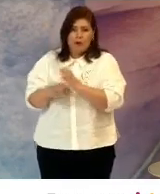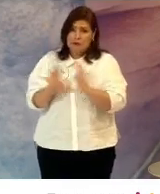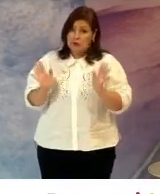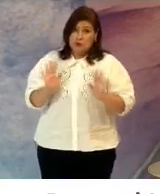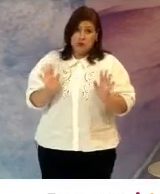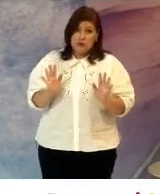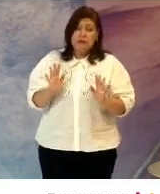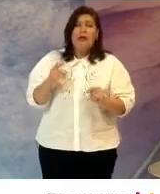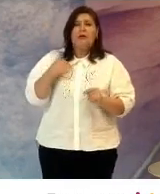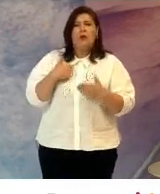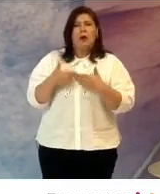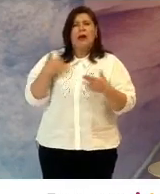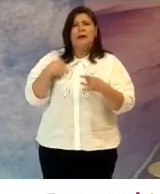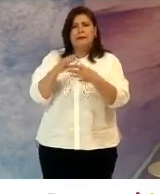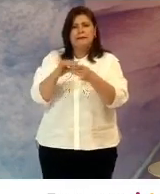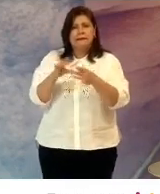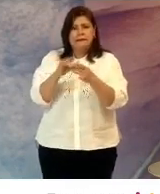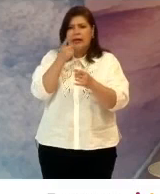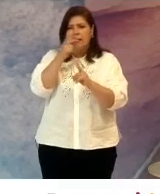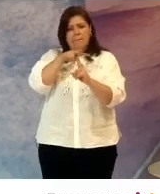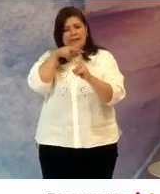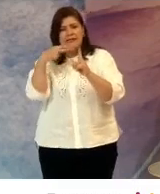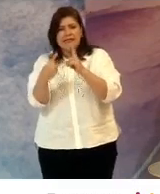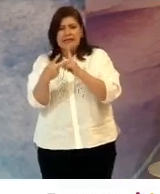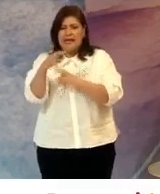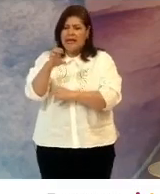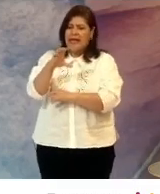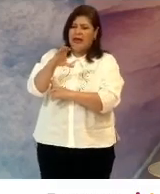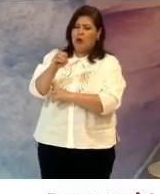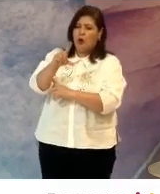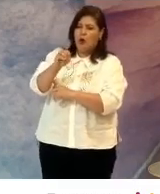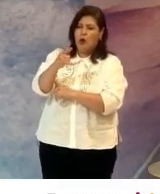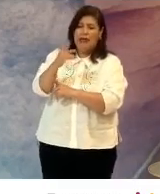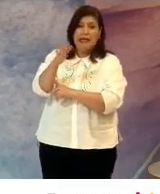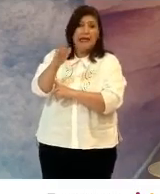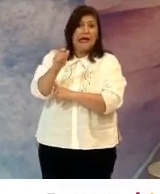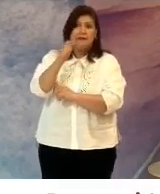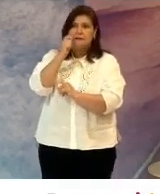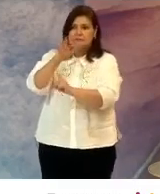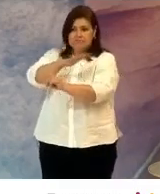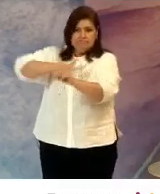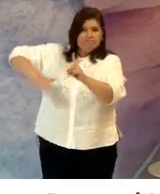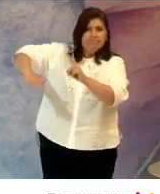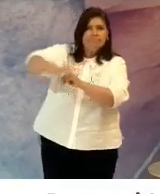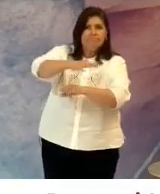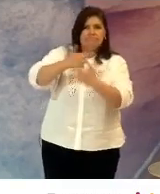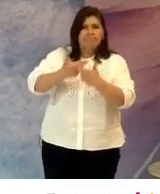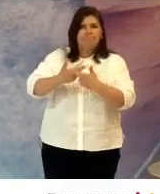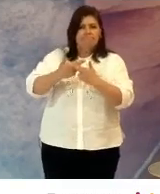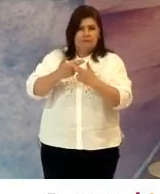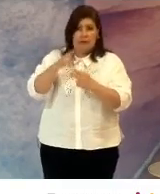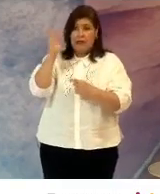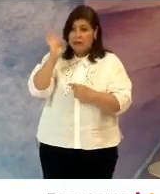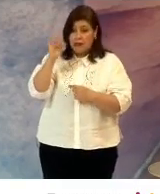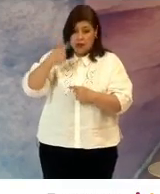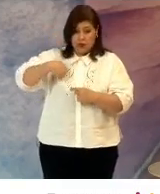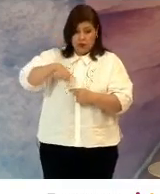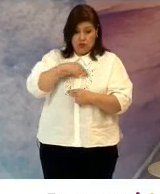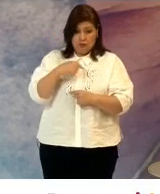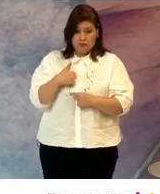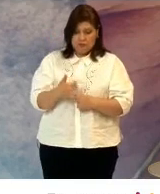la visión ecológica y tenemos todos estos problemas, pero si no creemos en nuestra propia capacidad